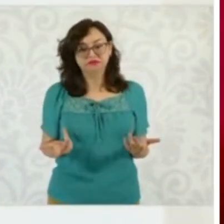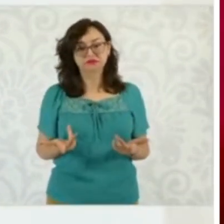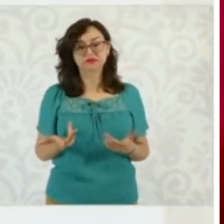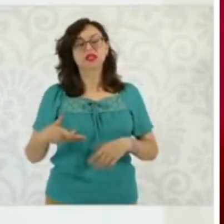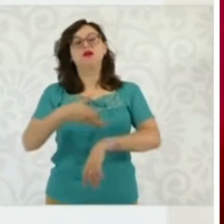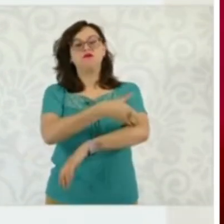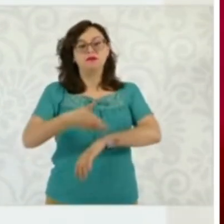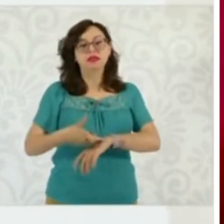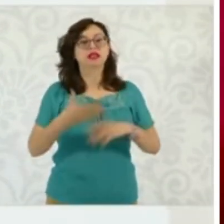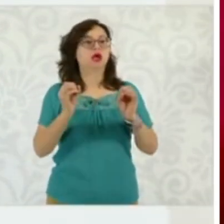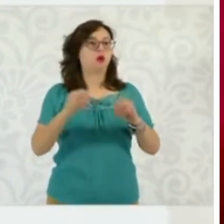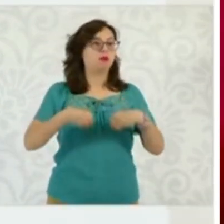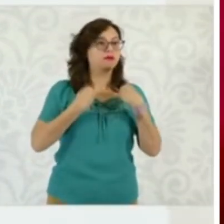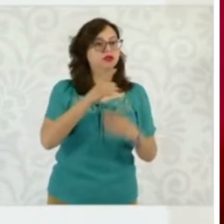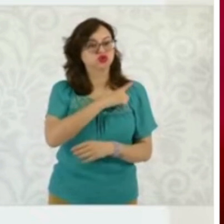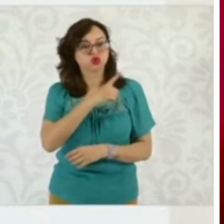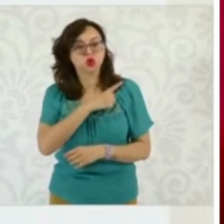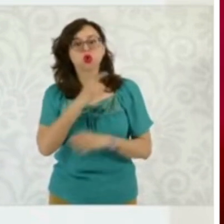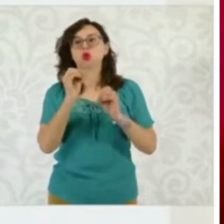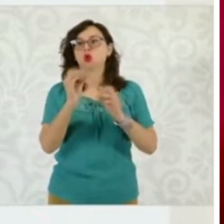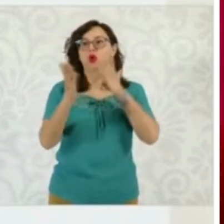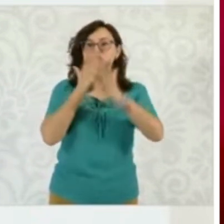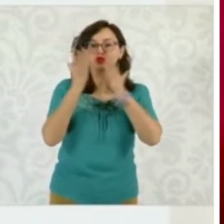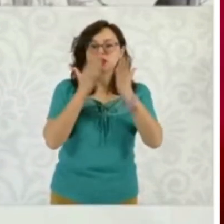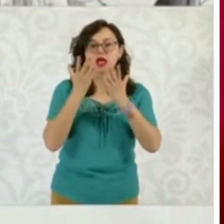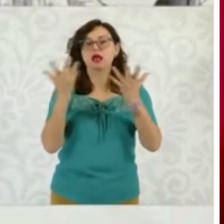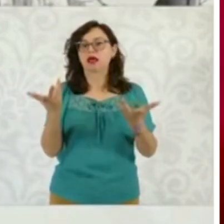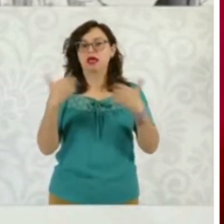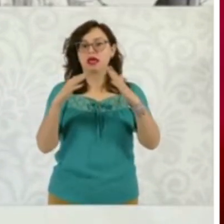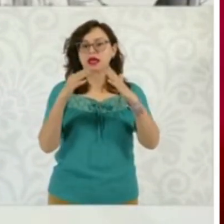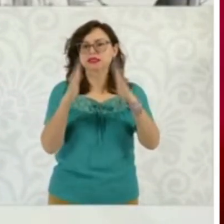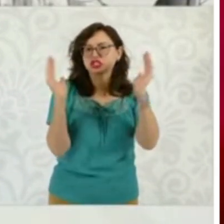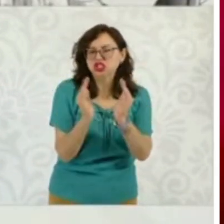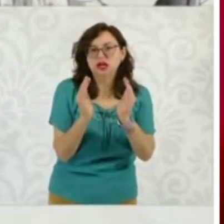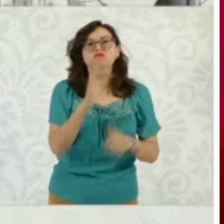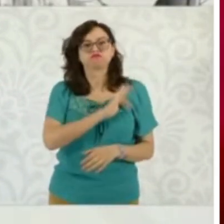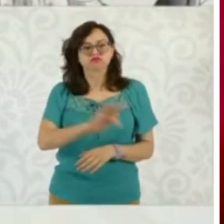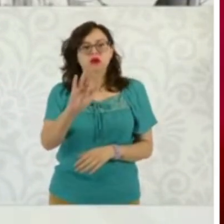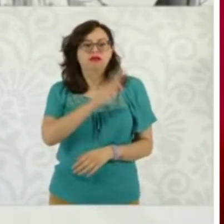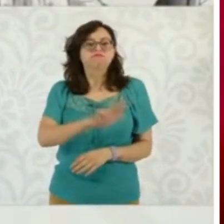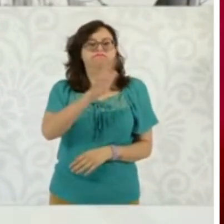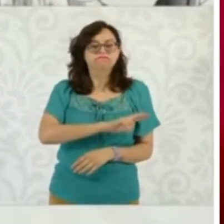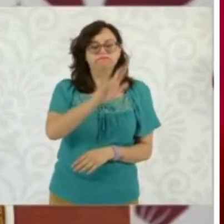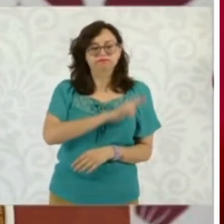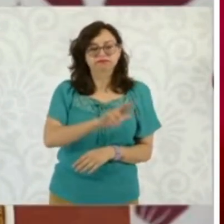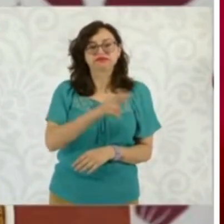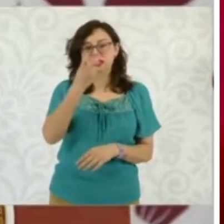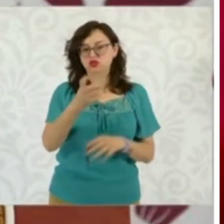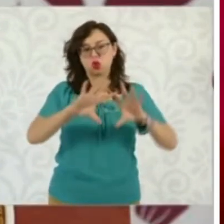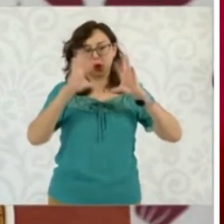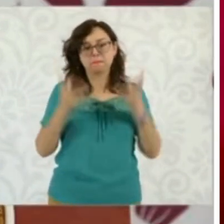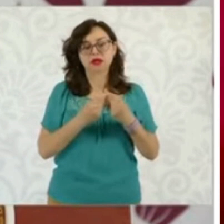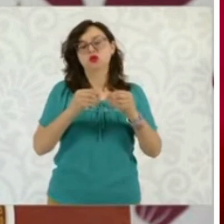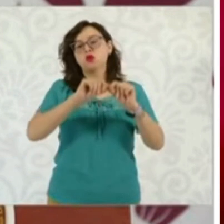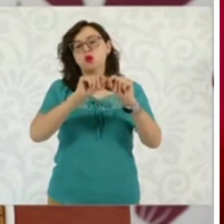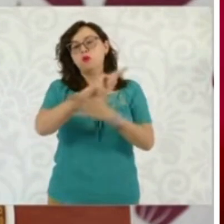sino si viven solos, estudiando en algún lugar, son viviendas un poco más pequeñas. Entonces, todo eso es el Programa Nacional de